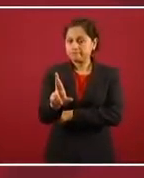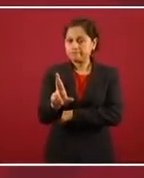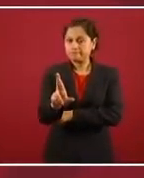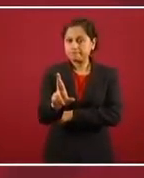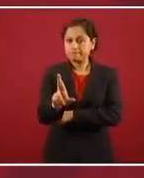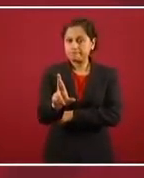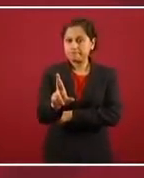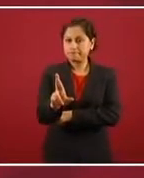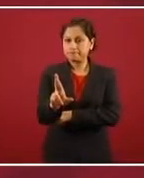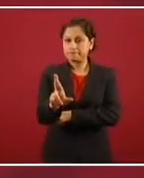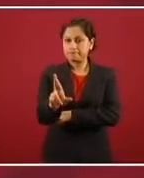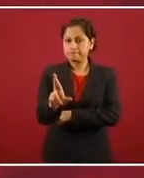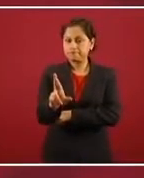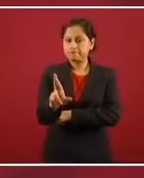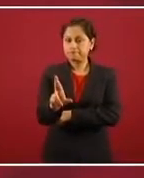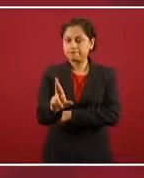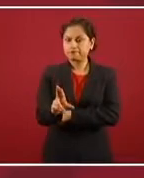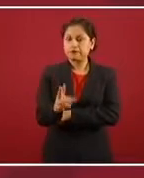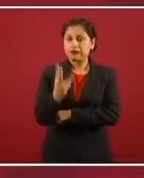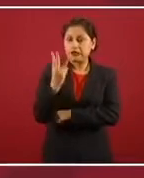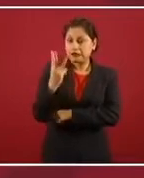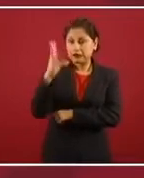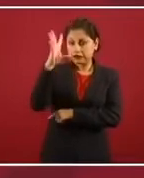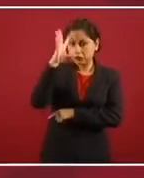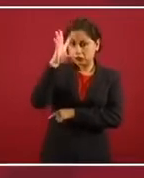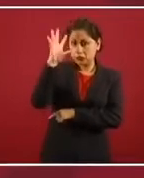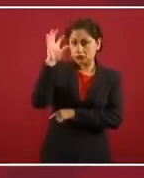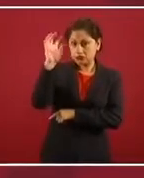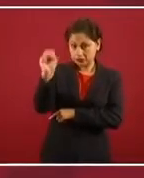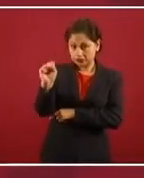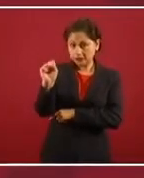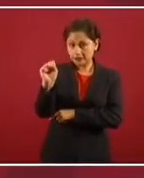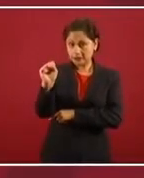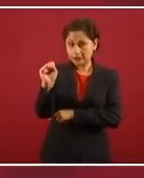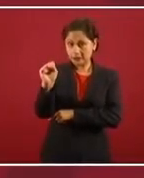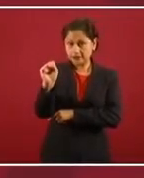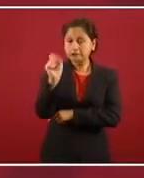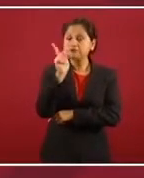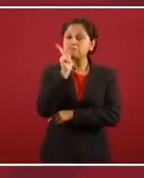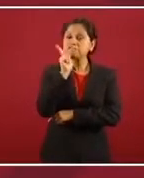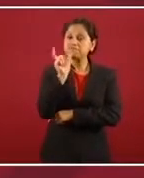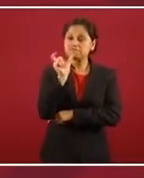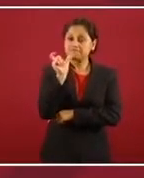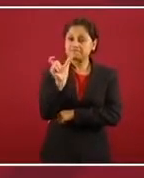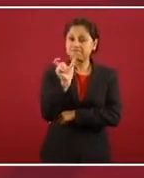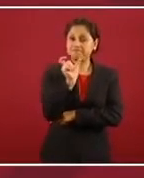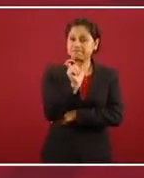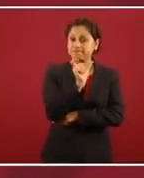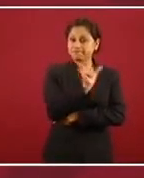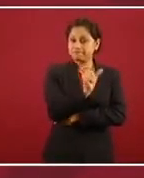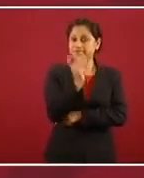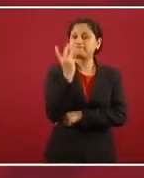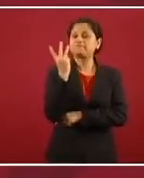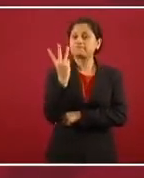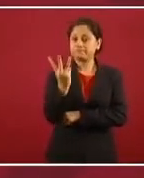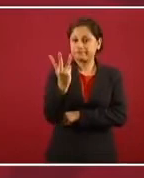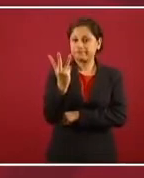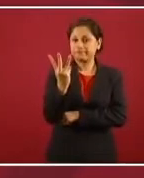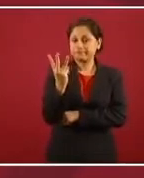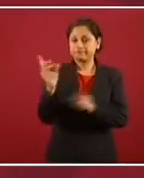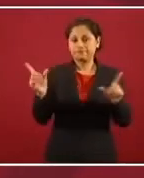palabras, términos, conceptos para sintetizar.